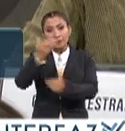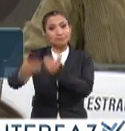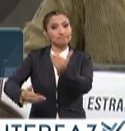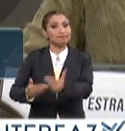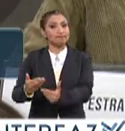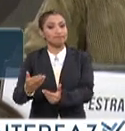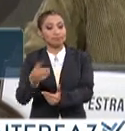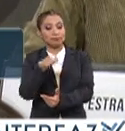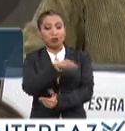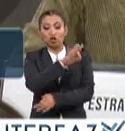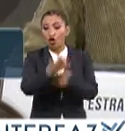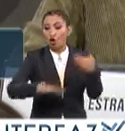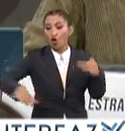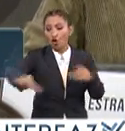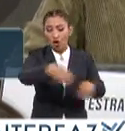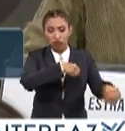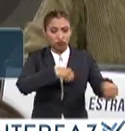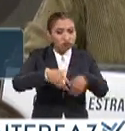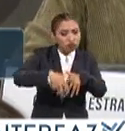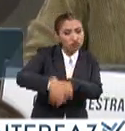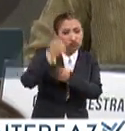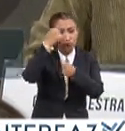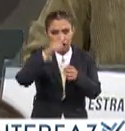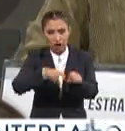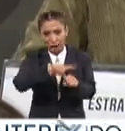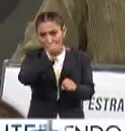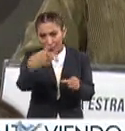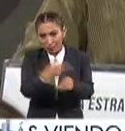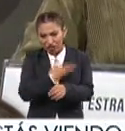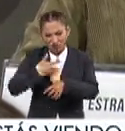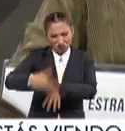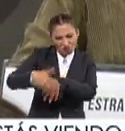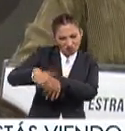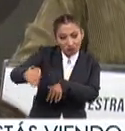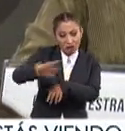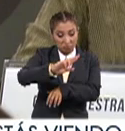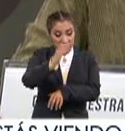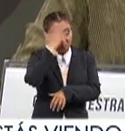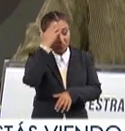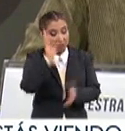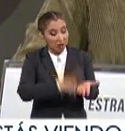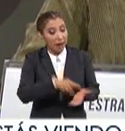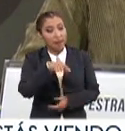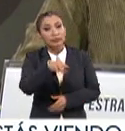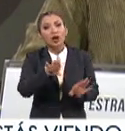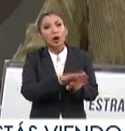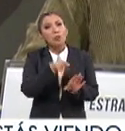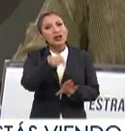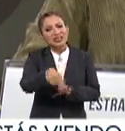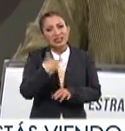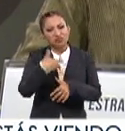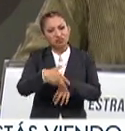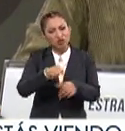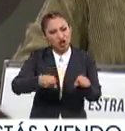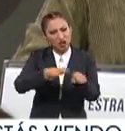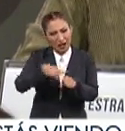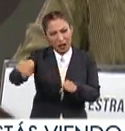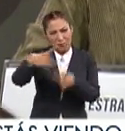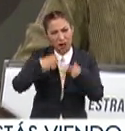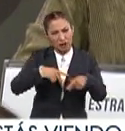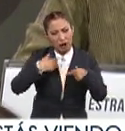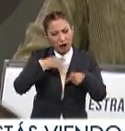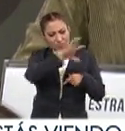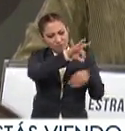cual todos los movimientos sociales posteriores se reconocen. Y como todos esos movimientos sociales posteriores